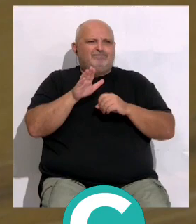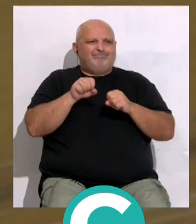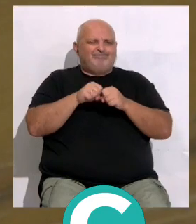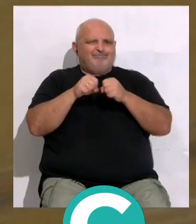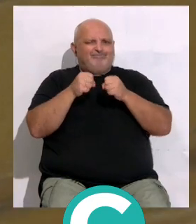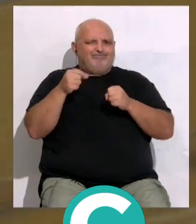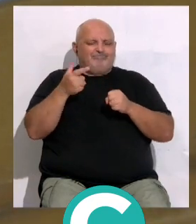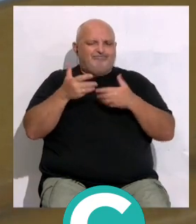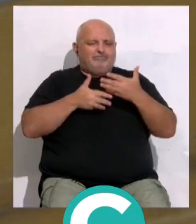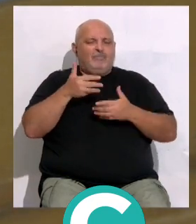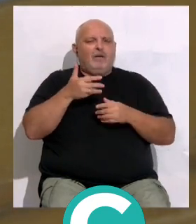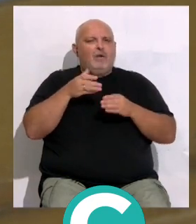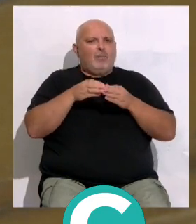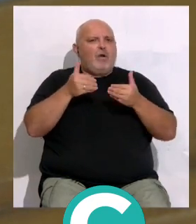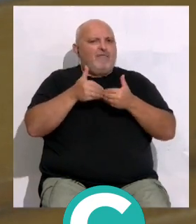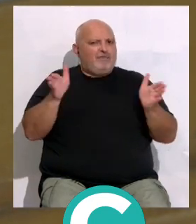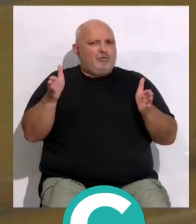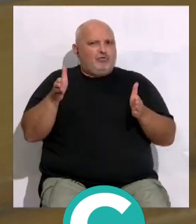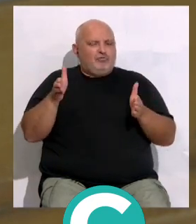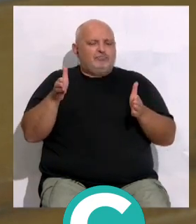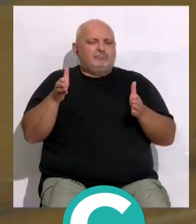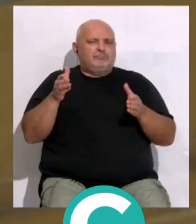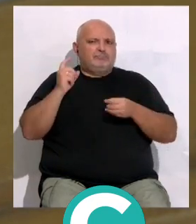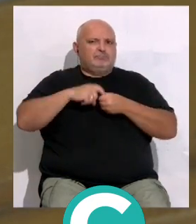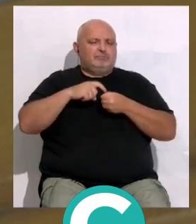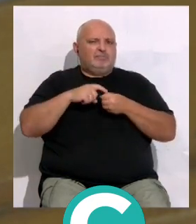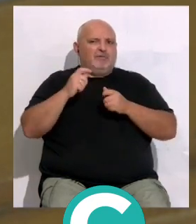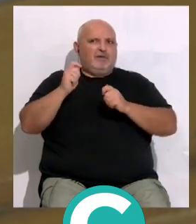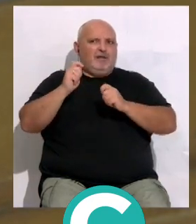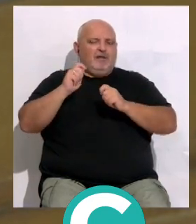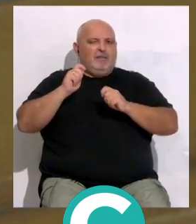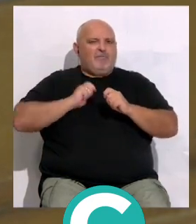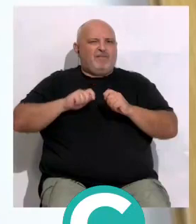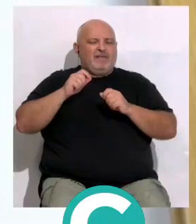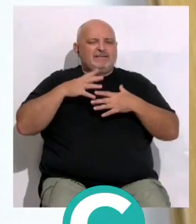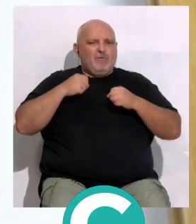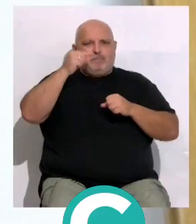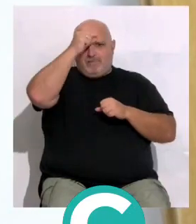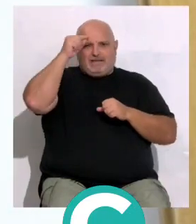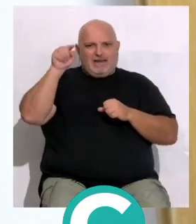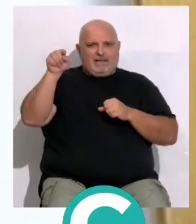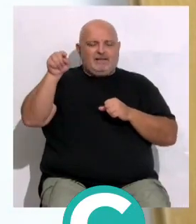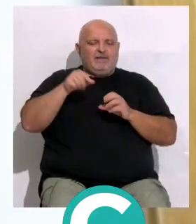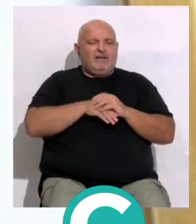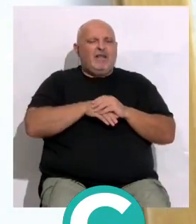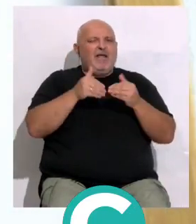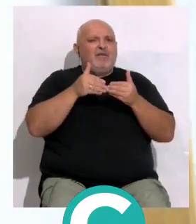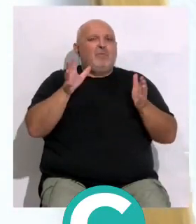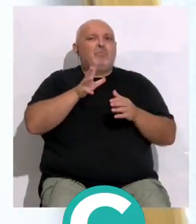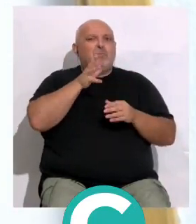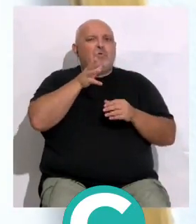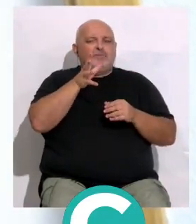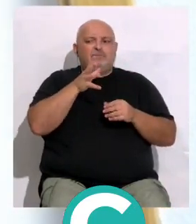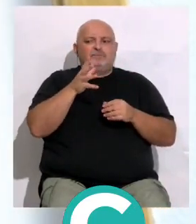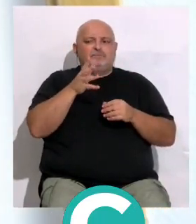destructivas. Es un grupo abierto, pero vienen a través de la derivación de los profesionales de salud mental. Es abierto en el sentido